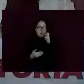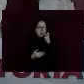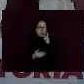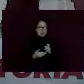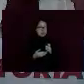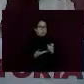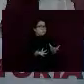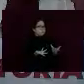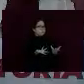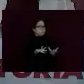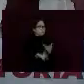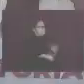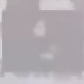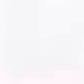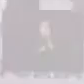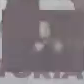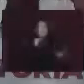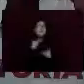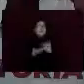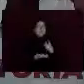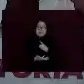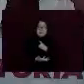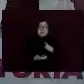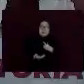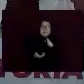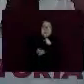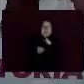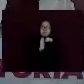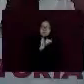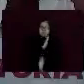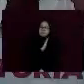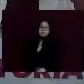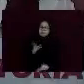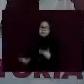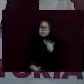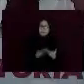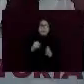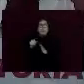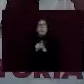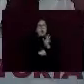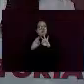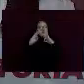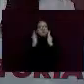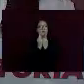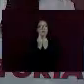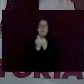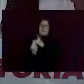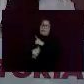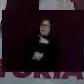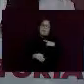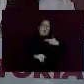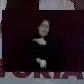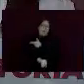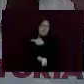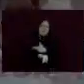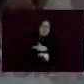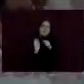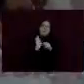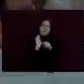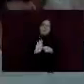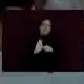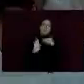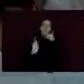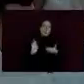pagar los platos rotos. La clave para hacerlo era comportarse con honestidad.